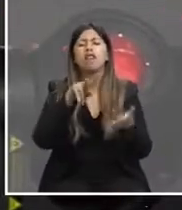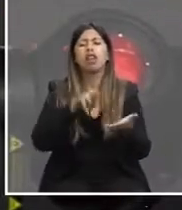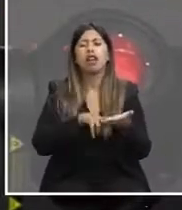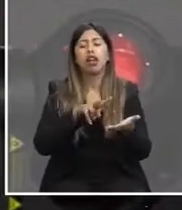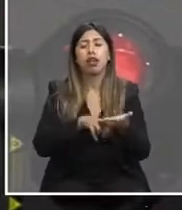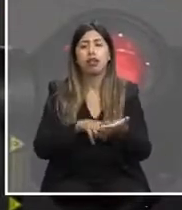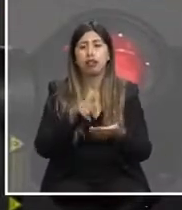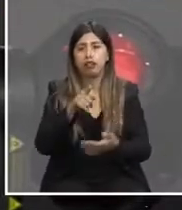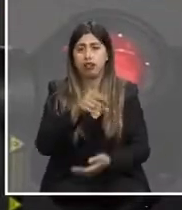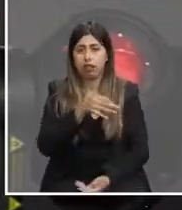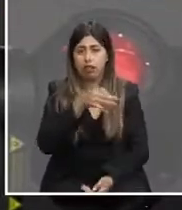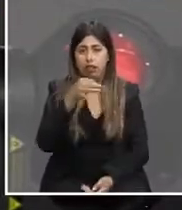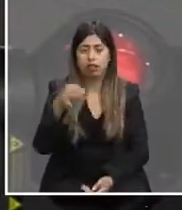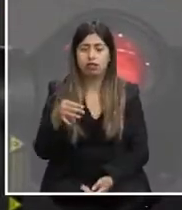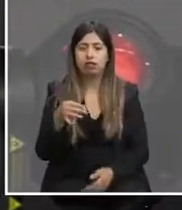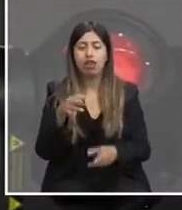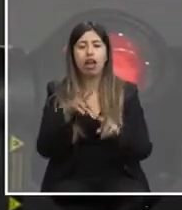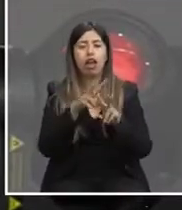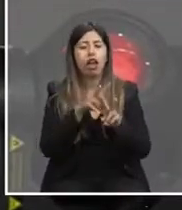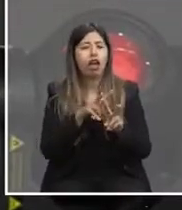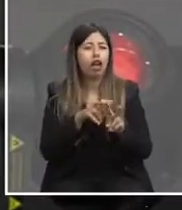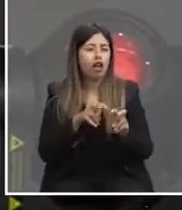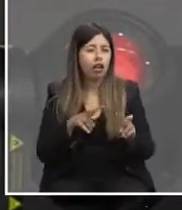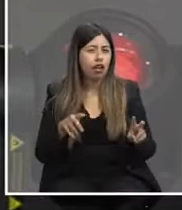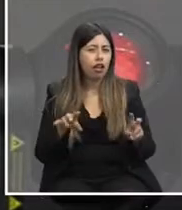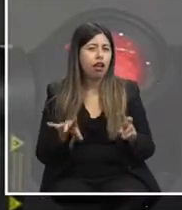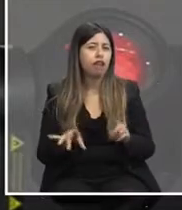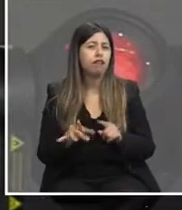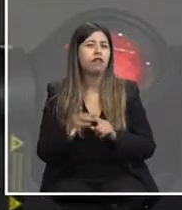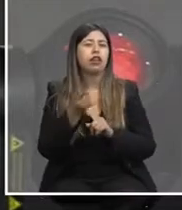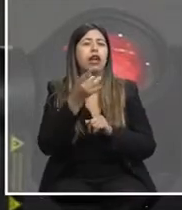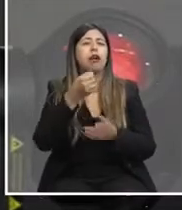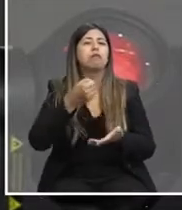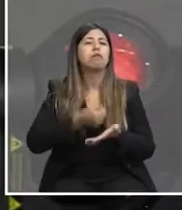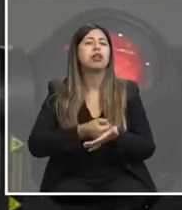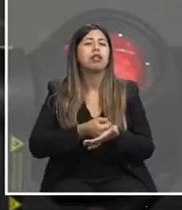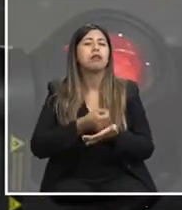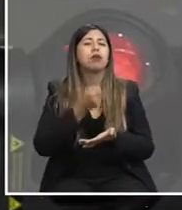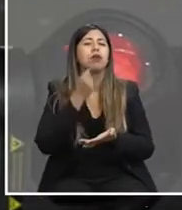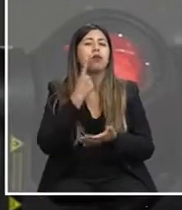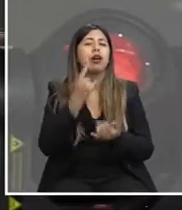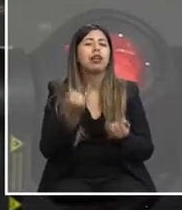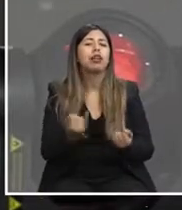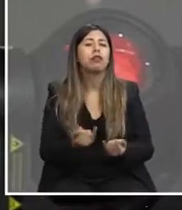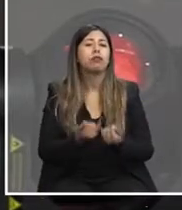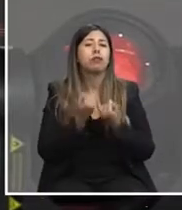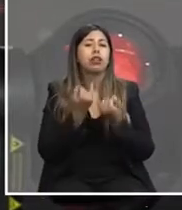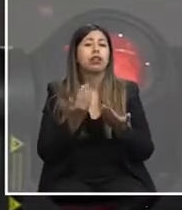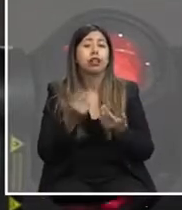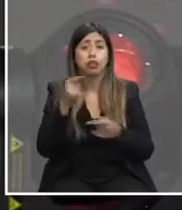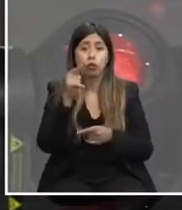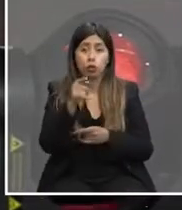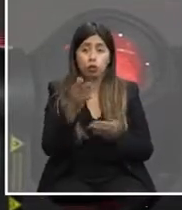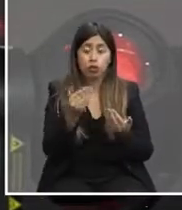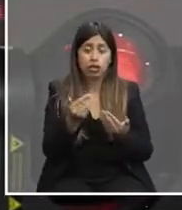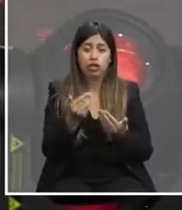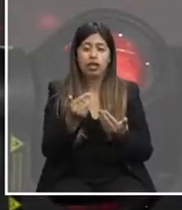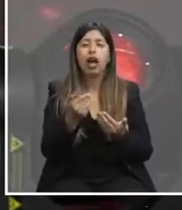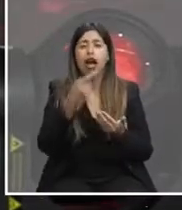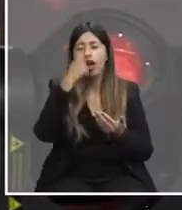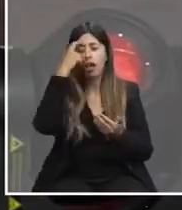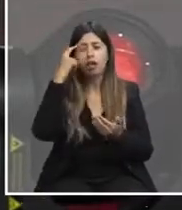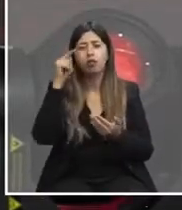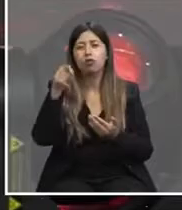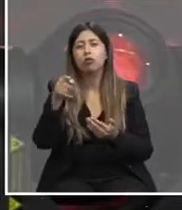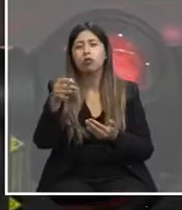era averiguar cuál es el mínimo necesario de información que tú necesitas para creer lo que te